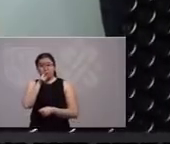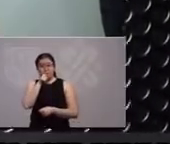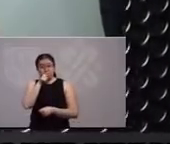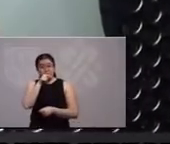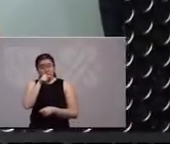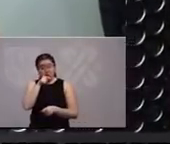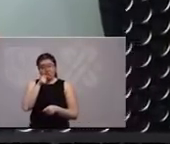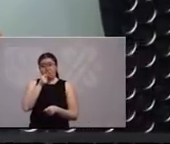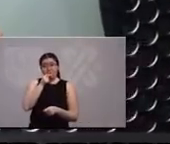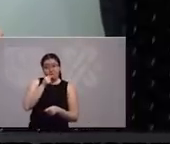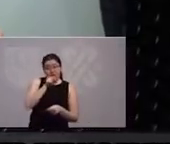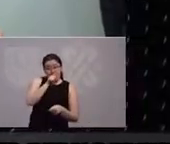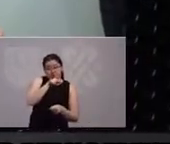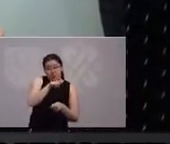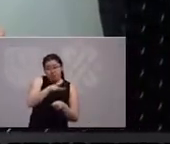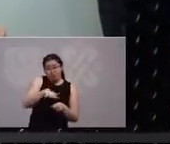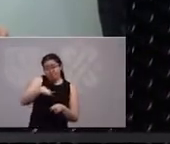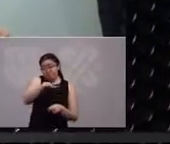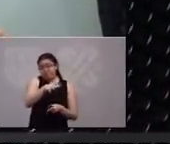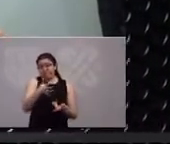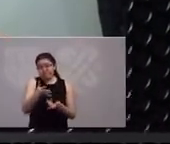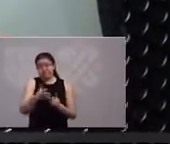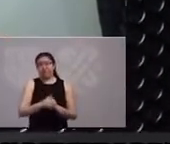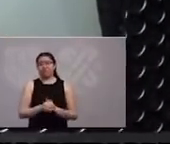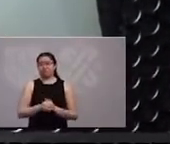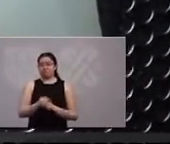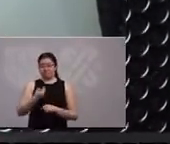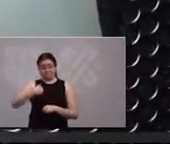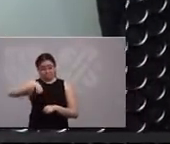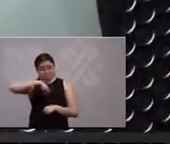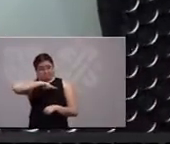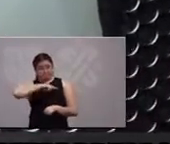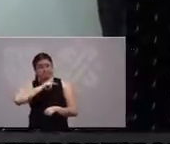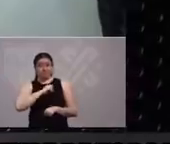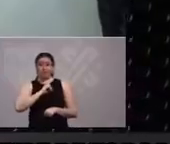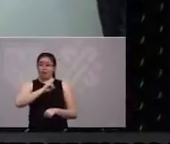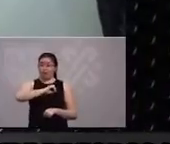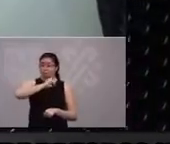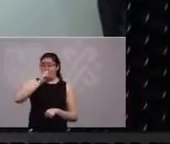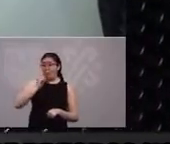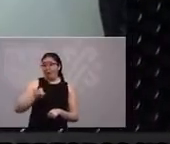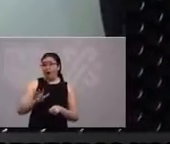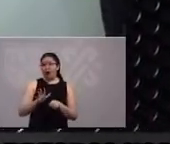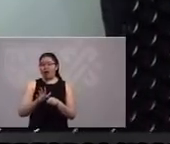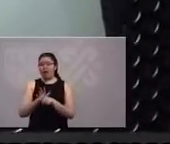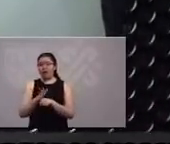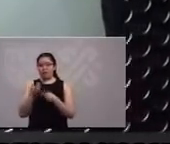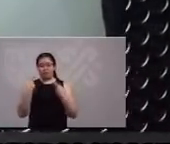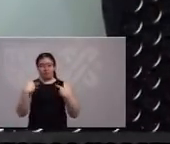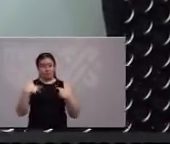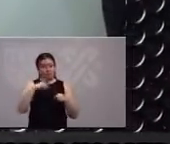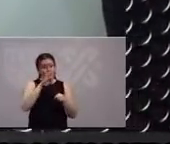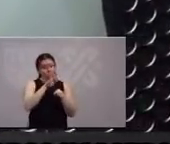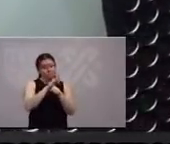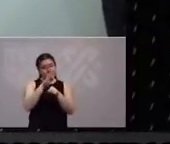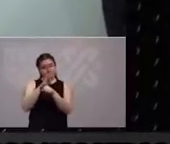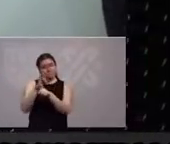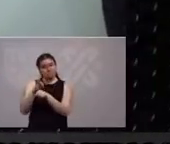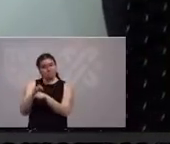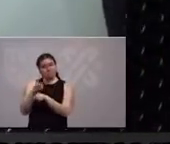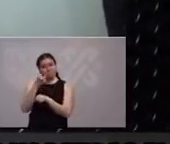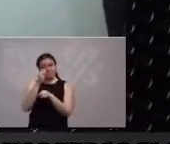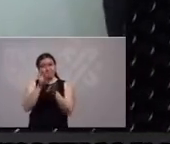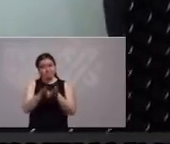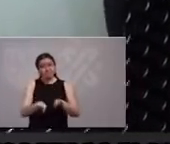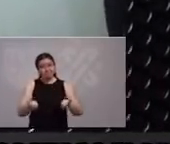hoy en el primer cuadro. Nosotros tenemos la obligación de proteger a las personas, es una de las